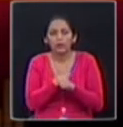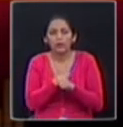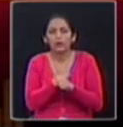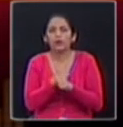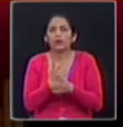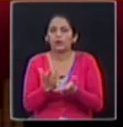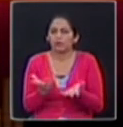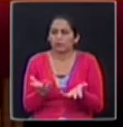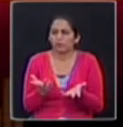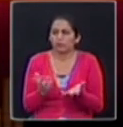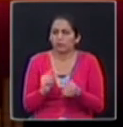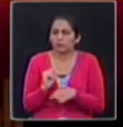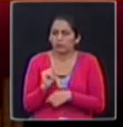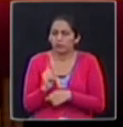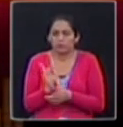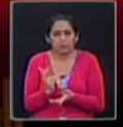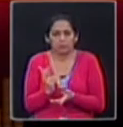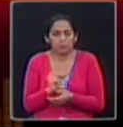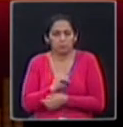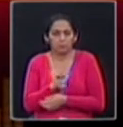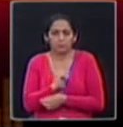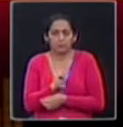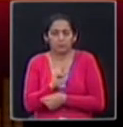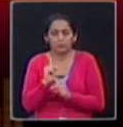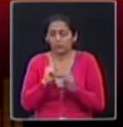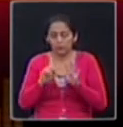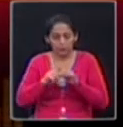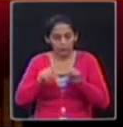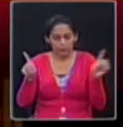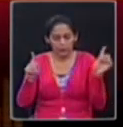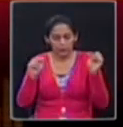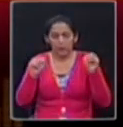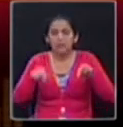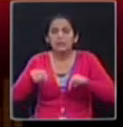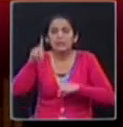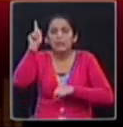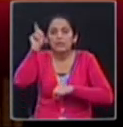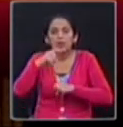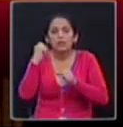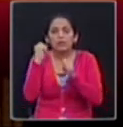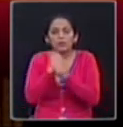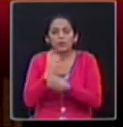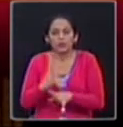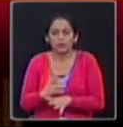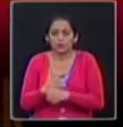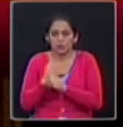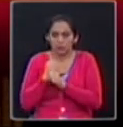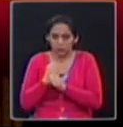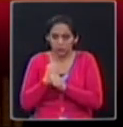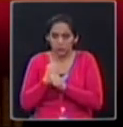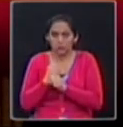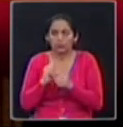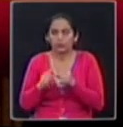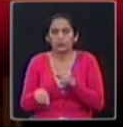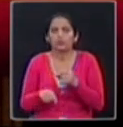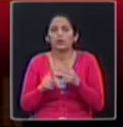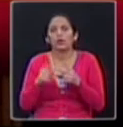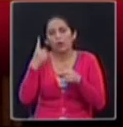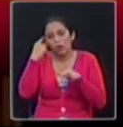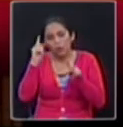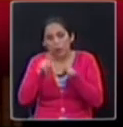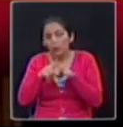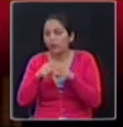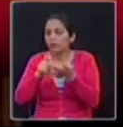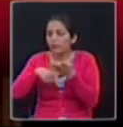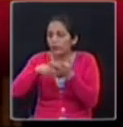no podemos estar de acuerdo, porque con esto no va a haber estabilidad laboral, claro, y por ende no va a haber libertad sindical, contratación colectiva y un aspecto